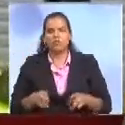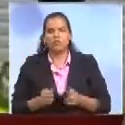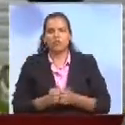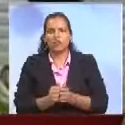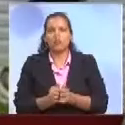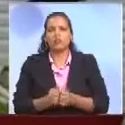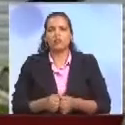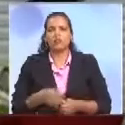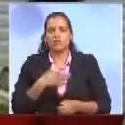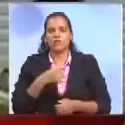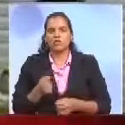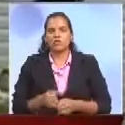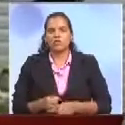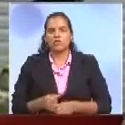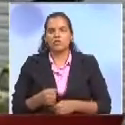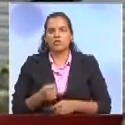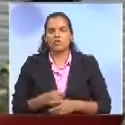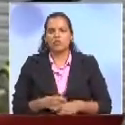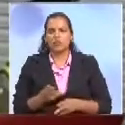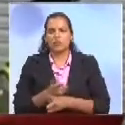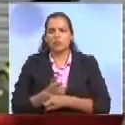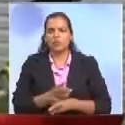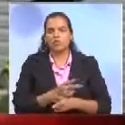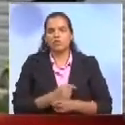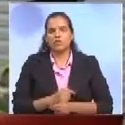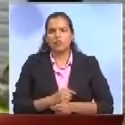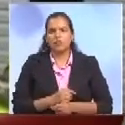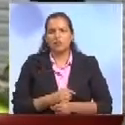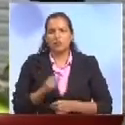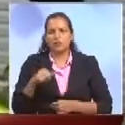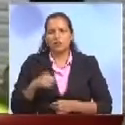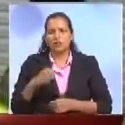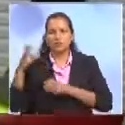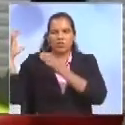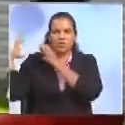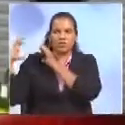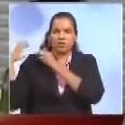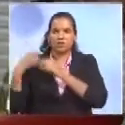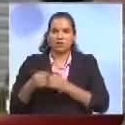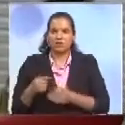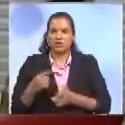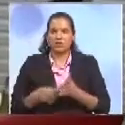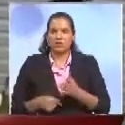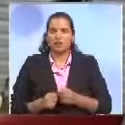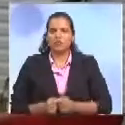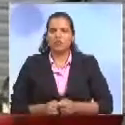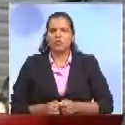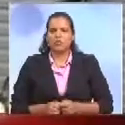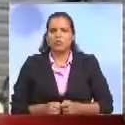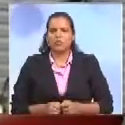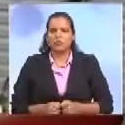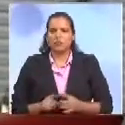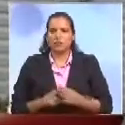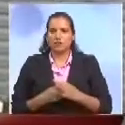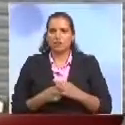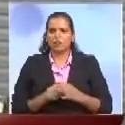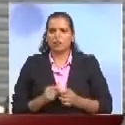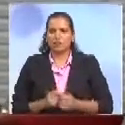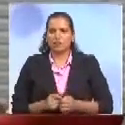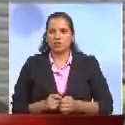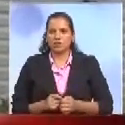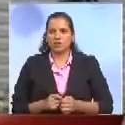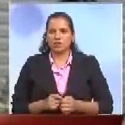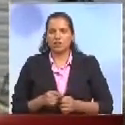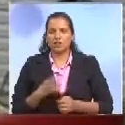buen contingente, estamos garantizando la seguridad de las instalaciones de aquí del municipio, en razón de que existe un